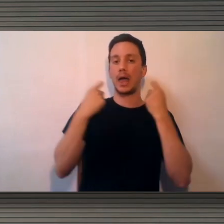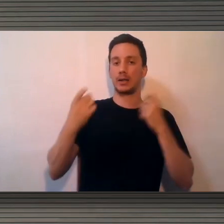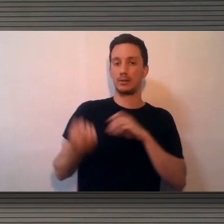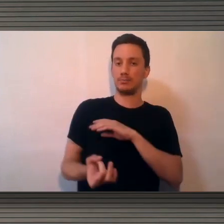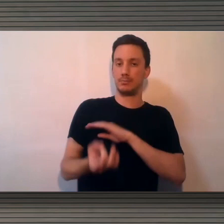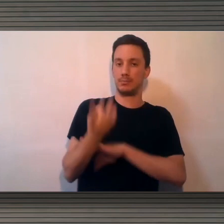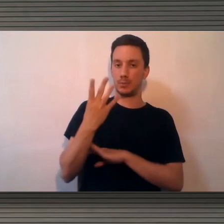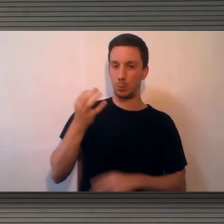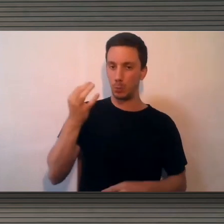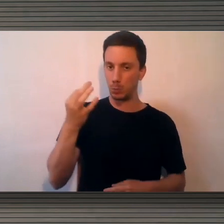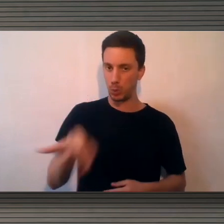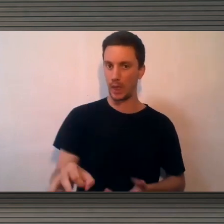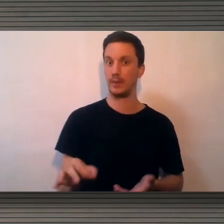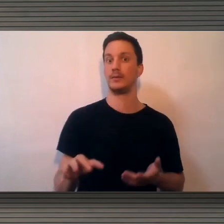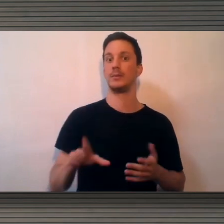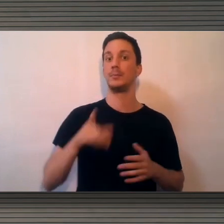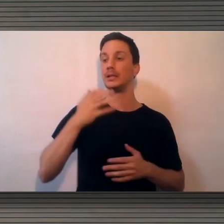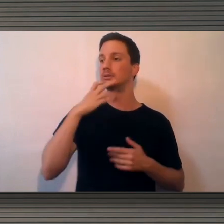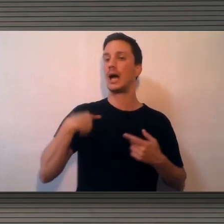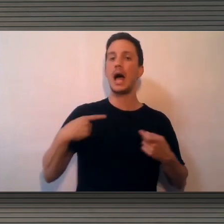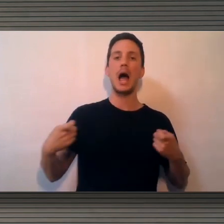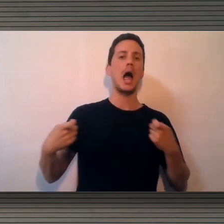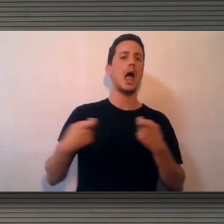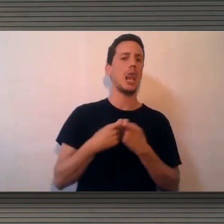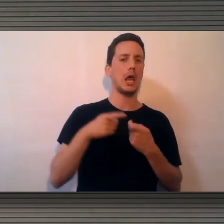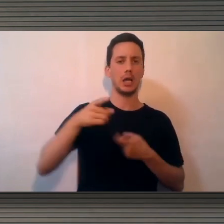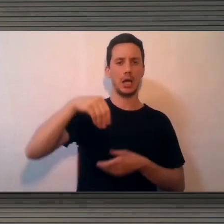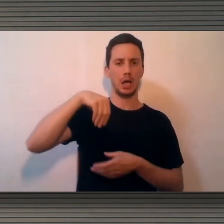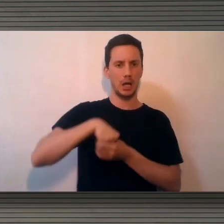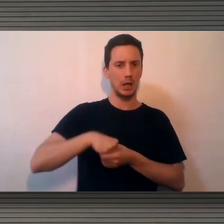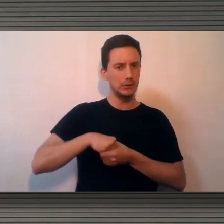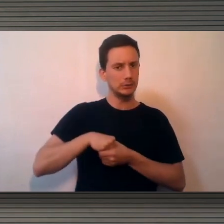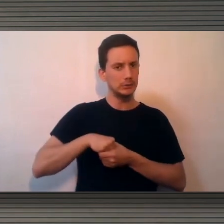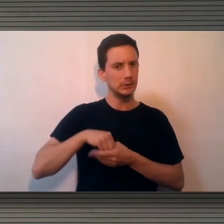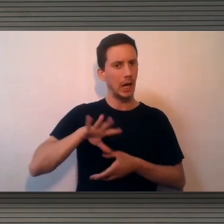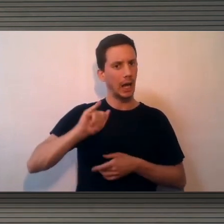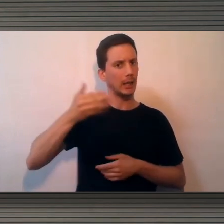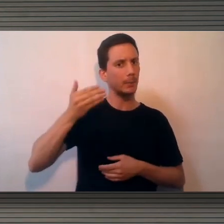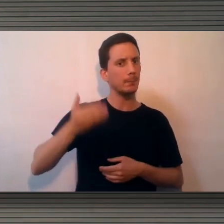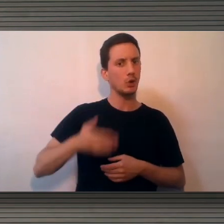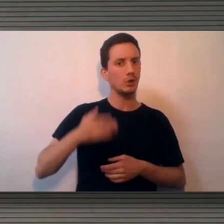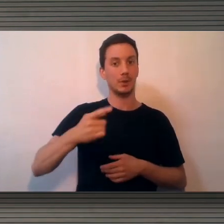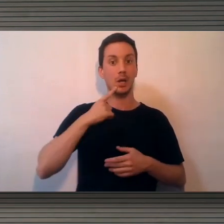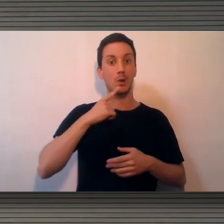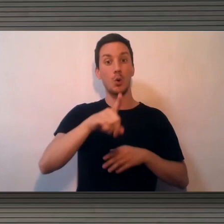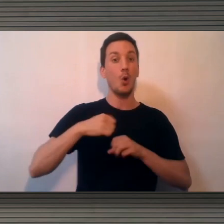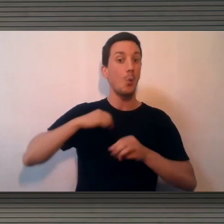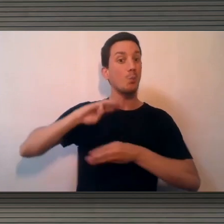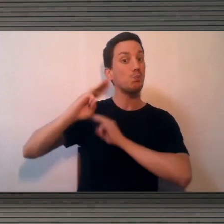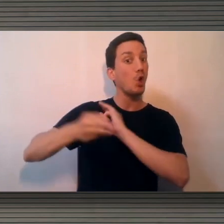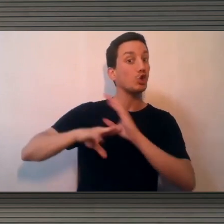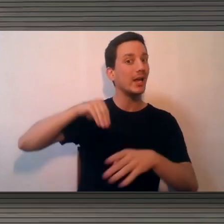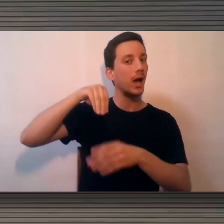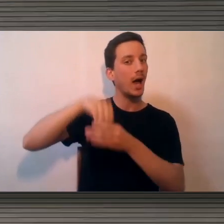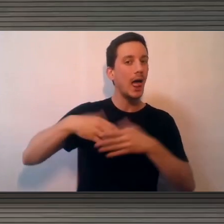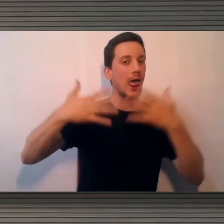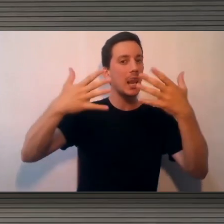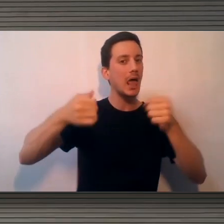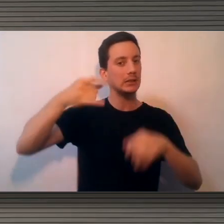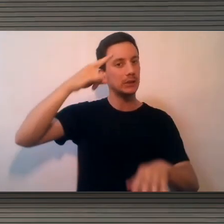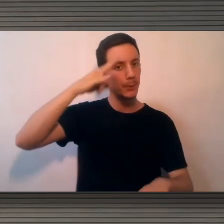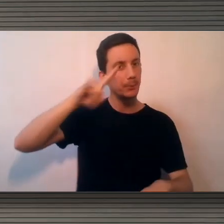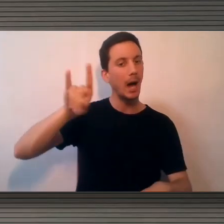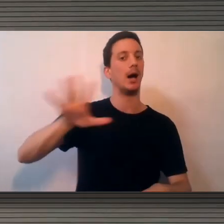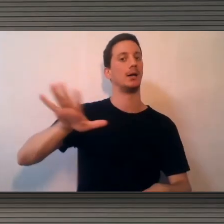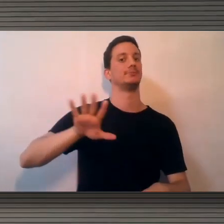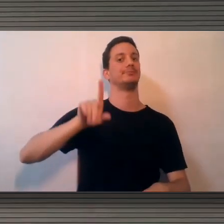una alergia muy importante a las proteínas de la leche de vaca, solo en muy pocos casos les